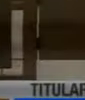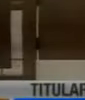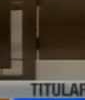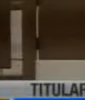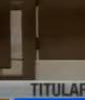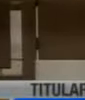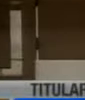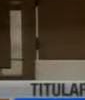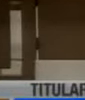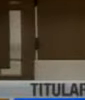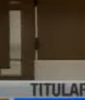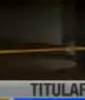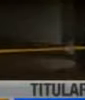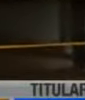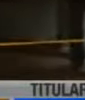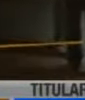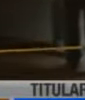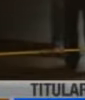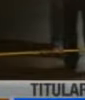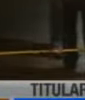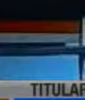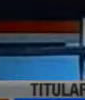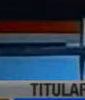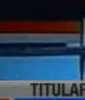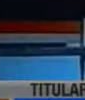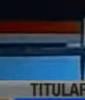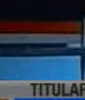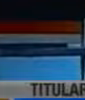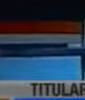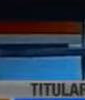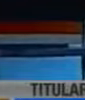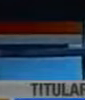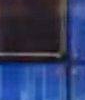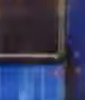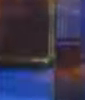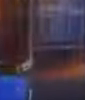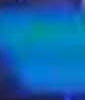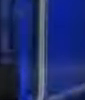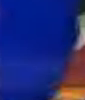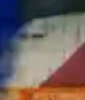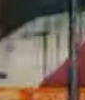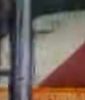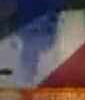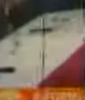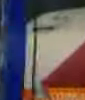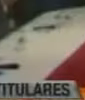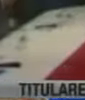Declarados inocentes los implicados en la muerte del periodista Fausto Valdivieso.